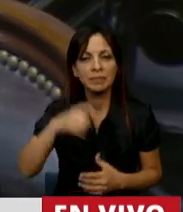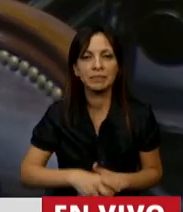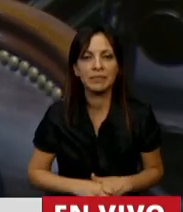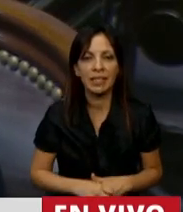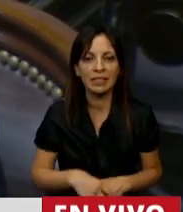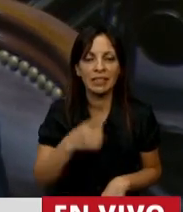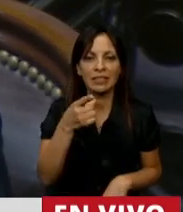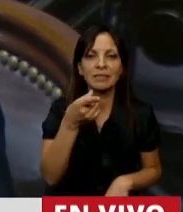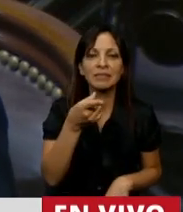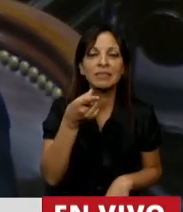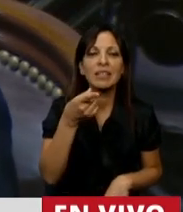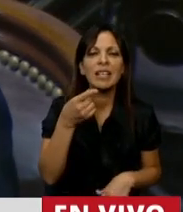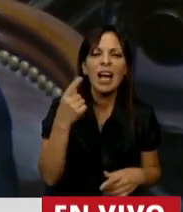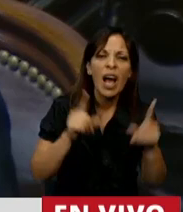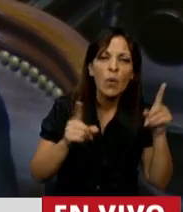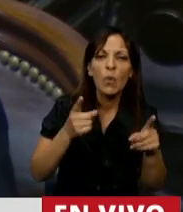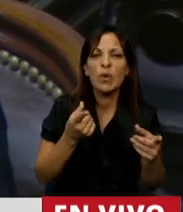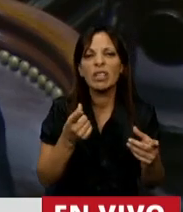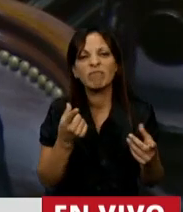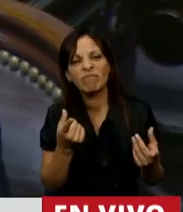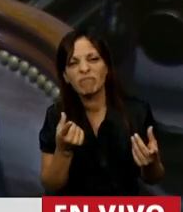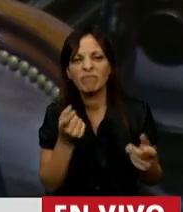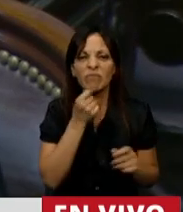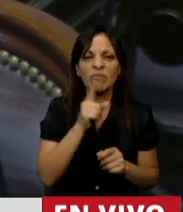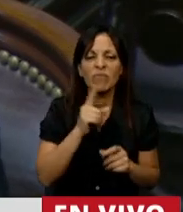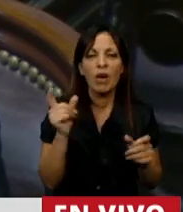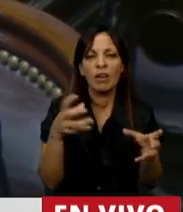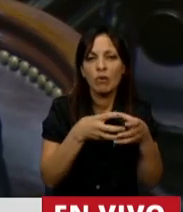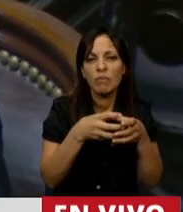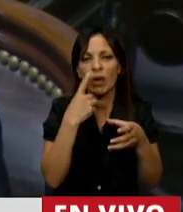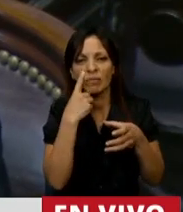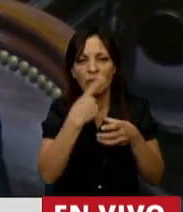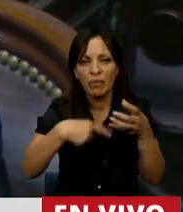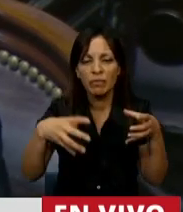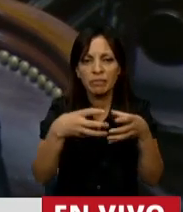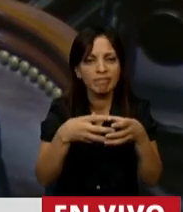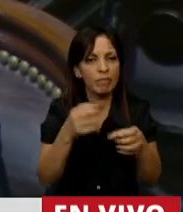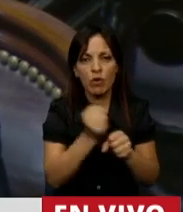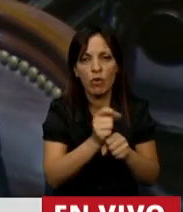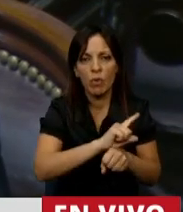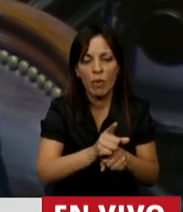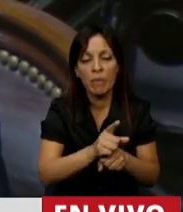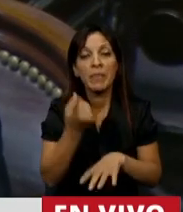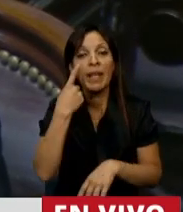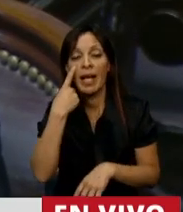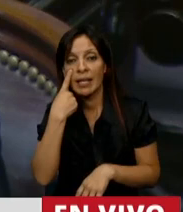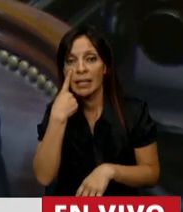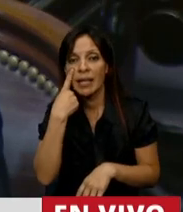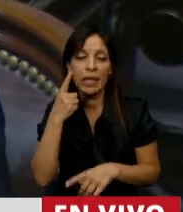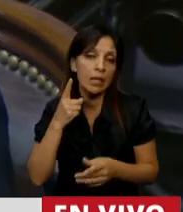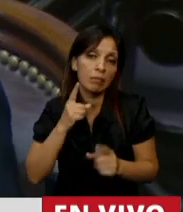disgusto, el Consejo Deliberante no lo aprobó y el intendente, por voluntad, por